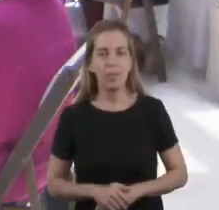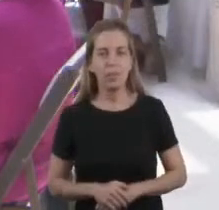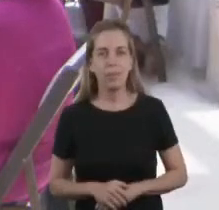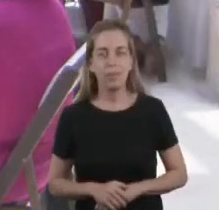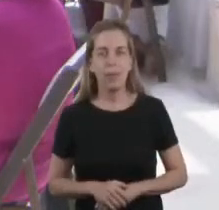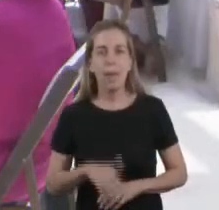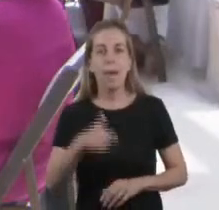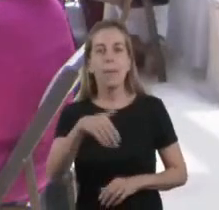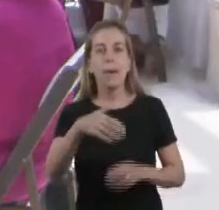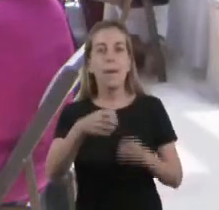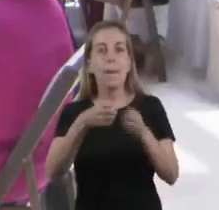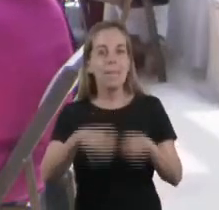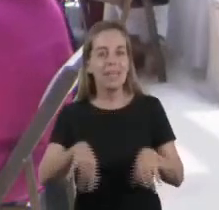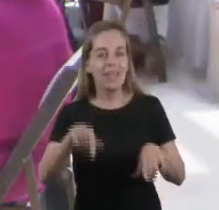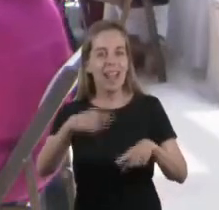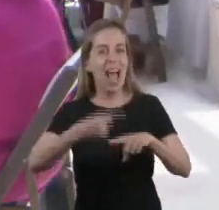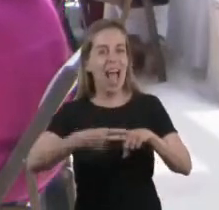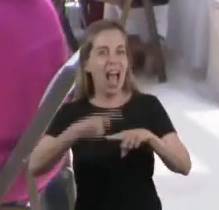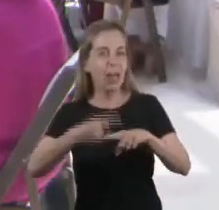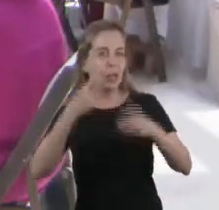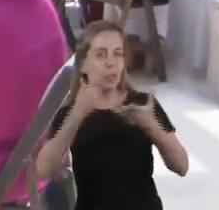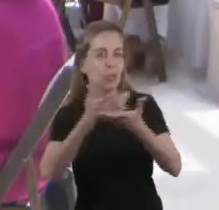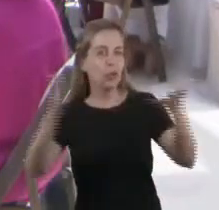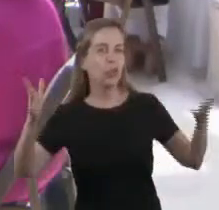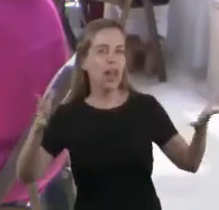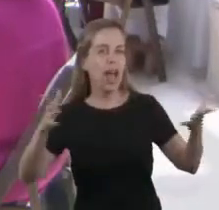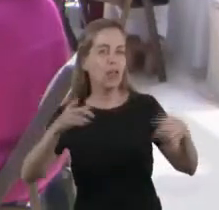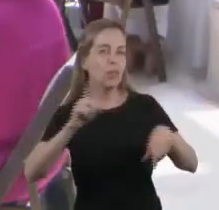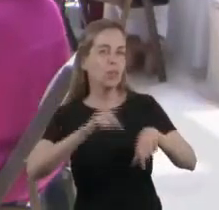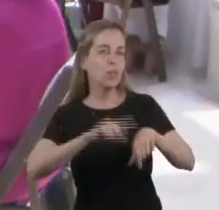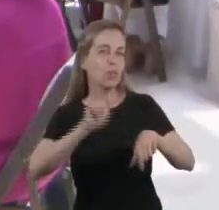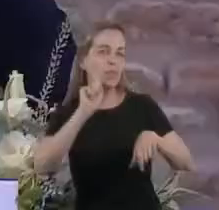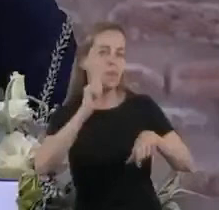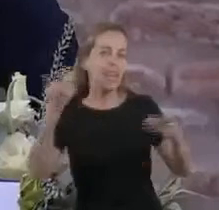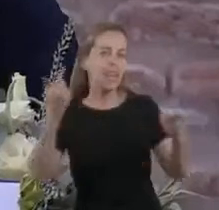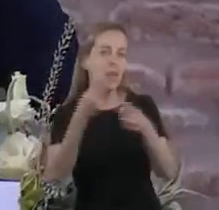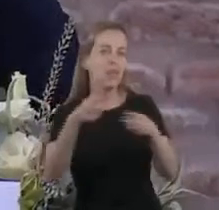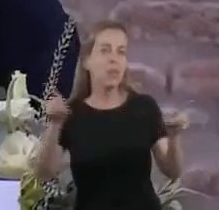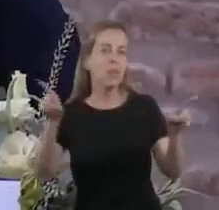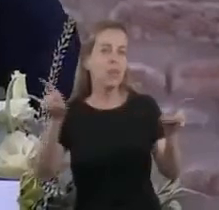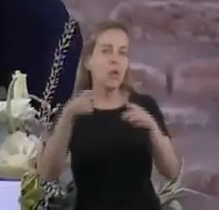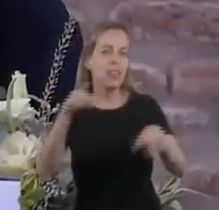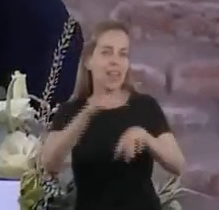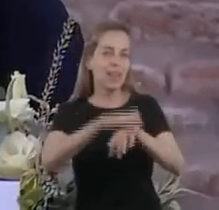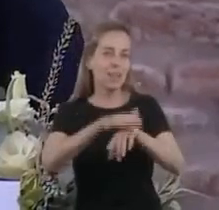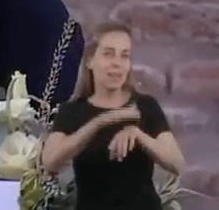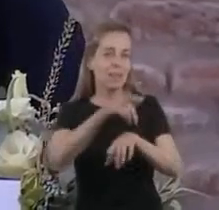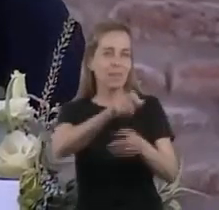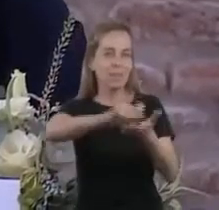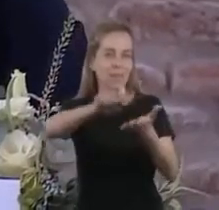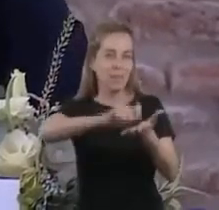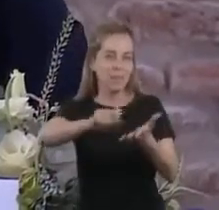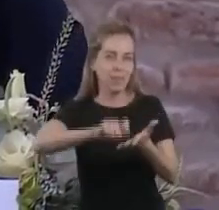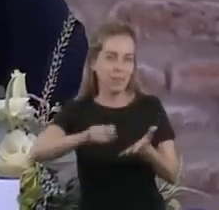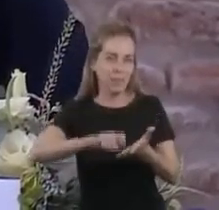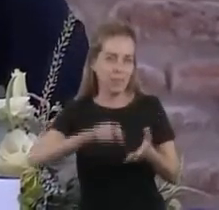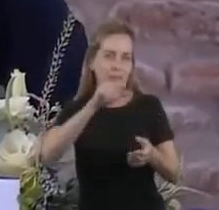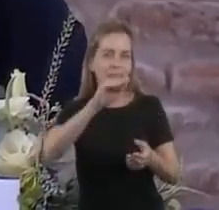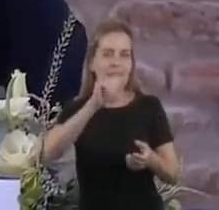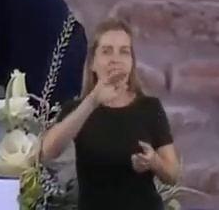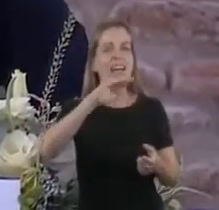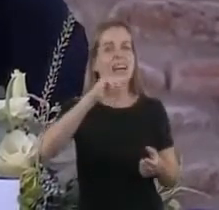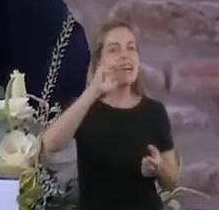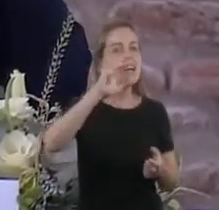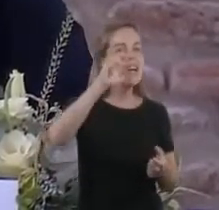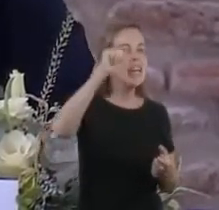a comenzar este acto compartiendo un momento musical a cargo del músico y compositor Yacaré Manso